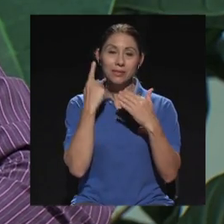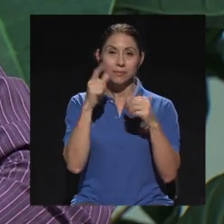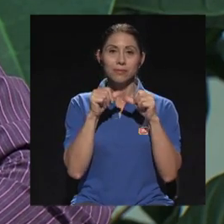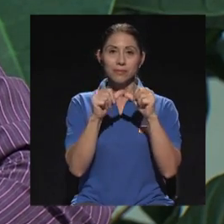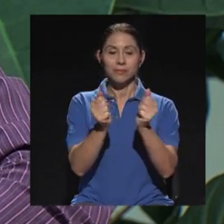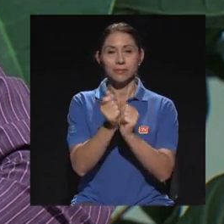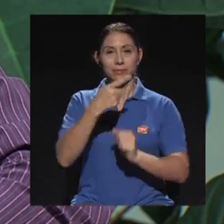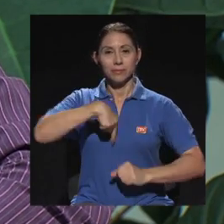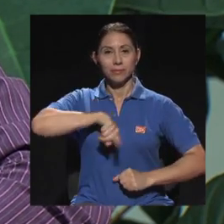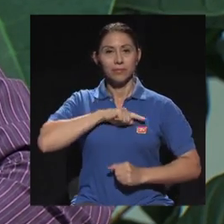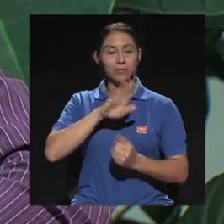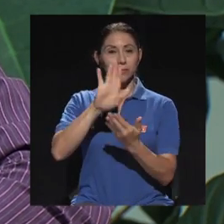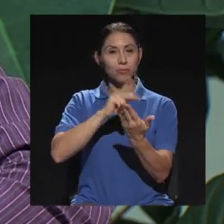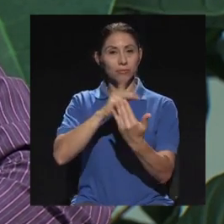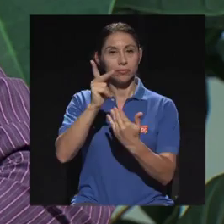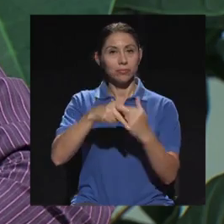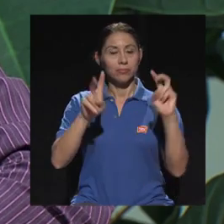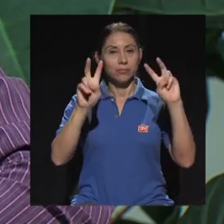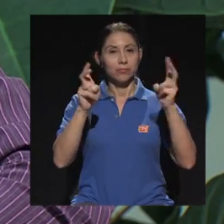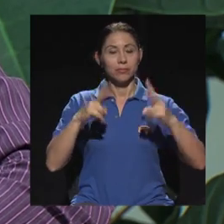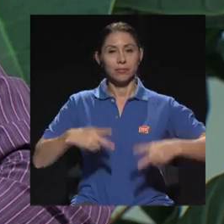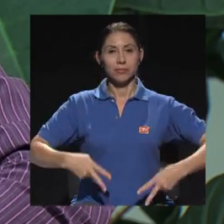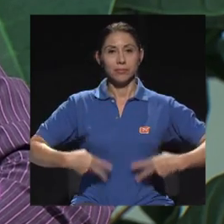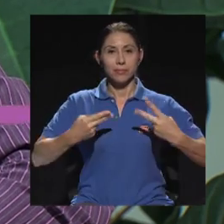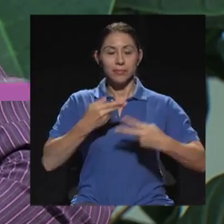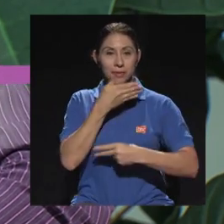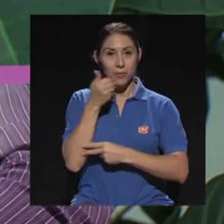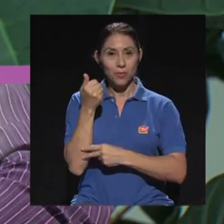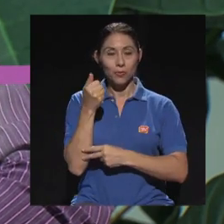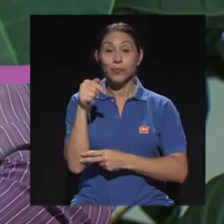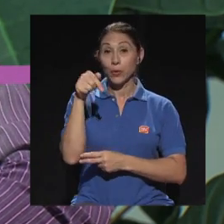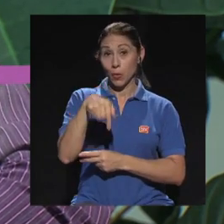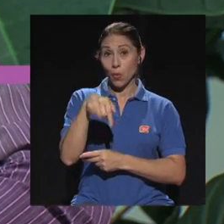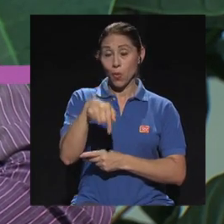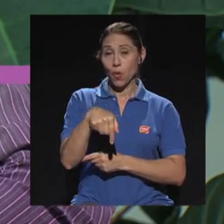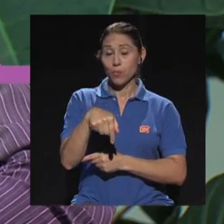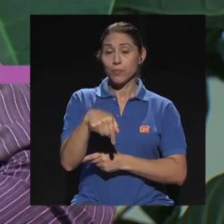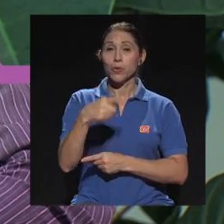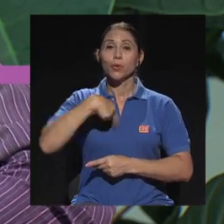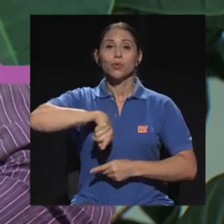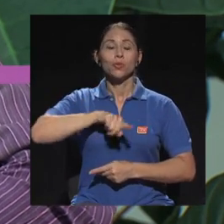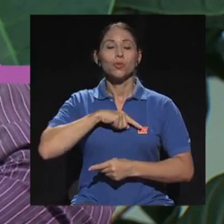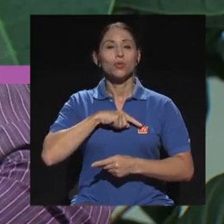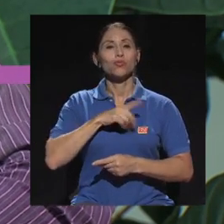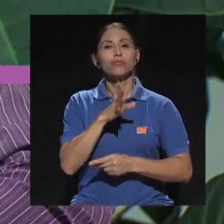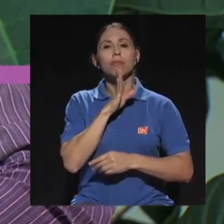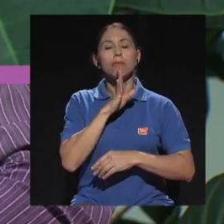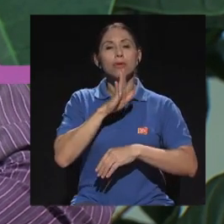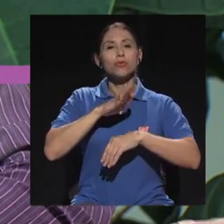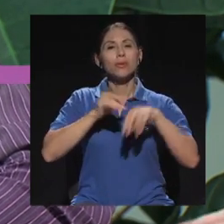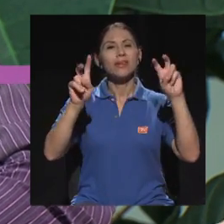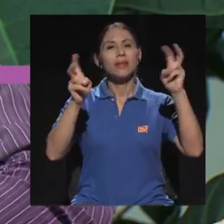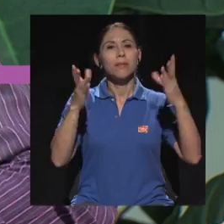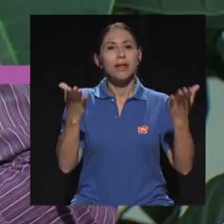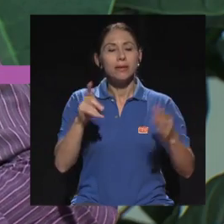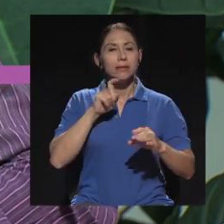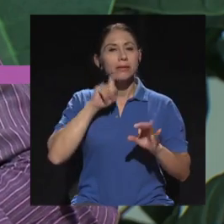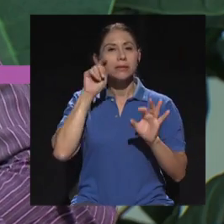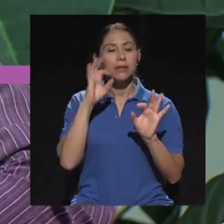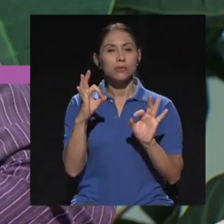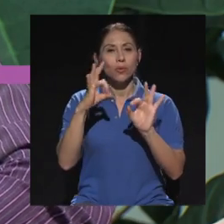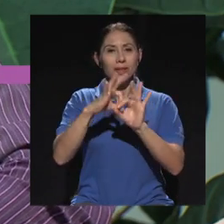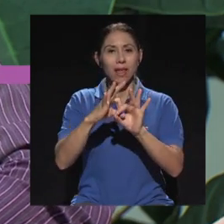Muchísimas gracias por continuar con nosotros en su telerevista Vivir Mejor. El día de hoy compartiendo acerca del tema